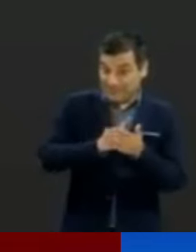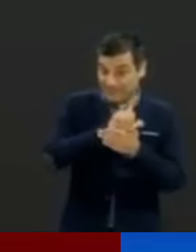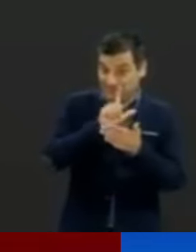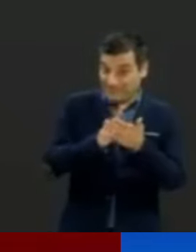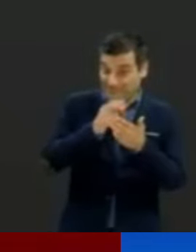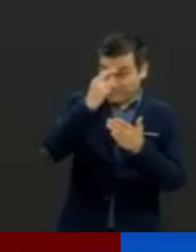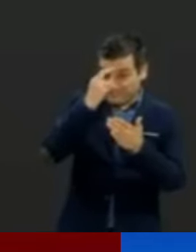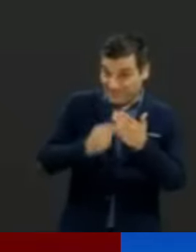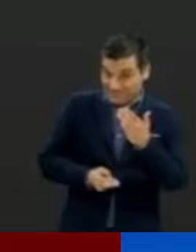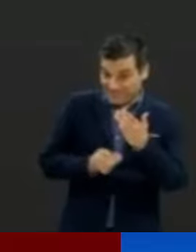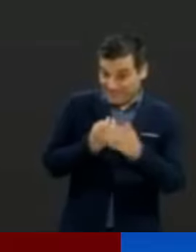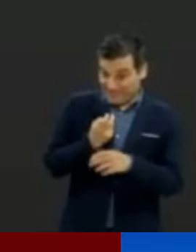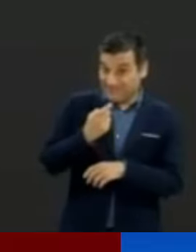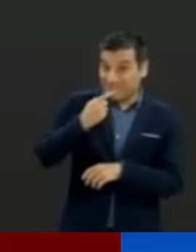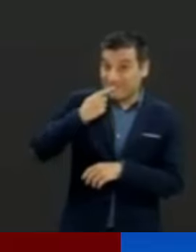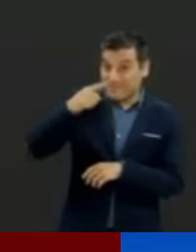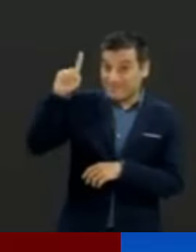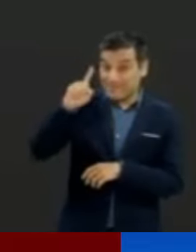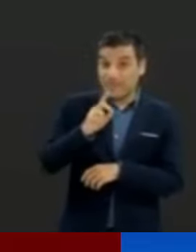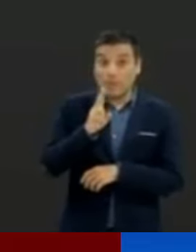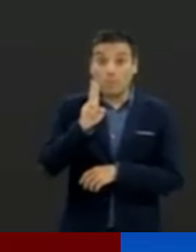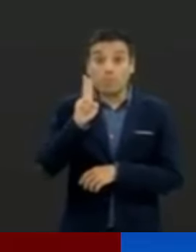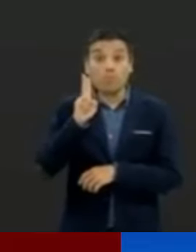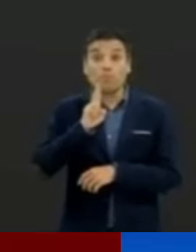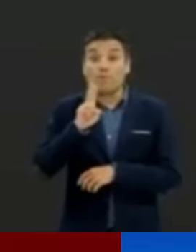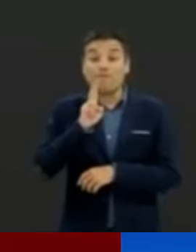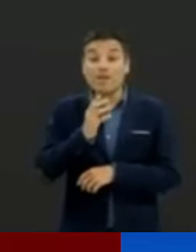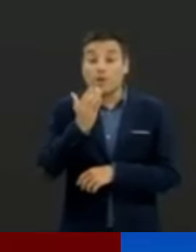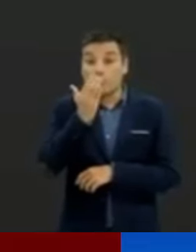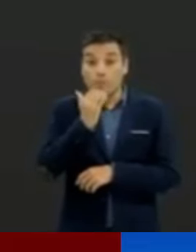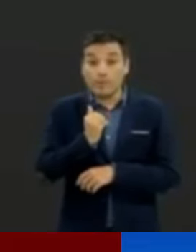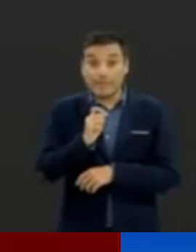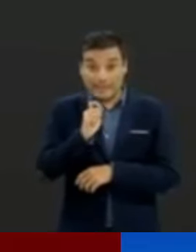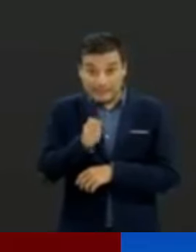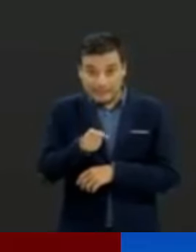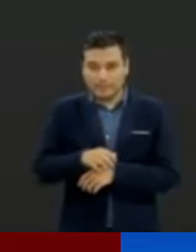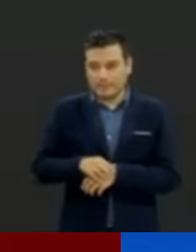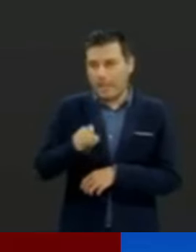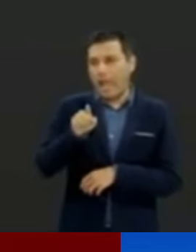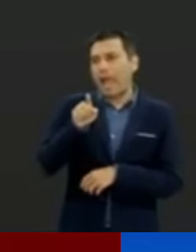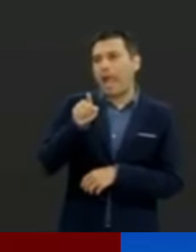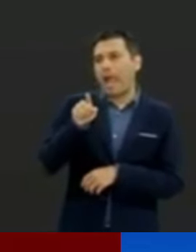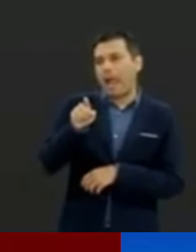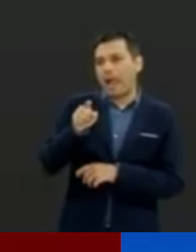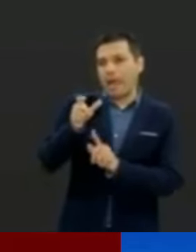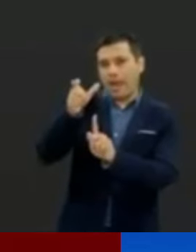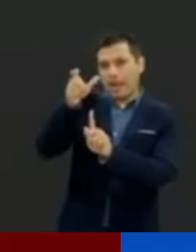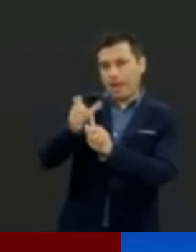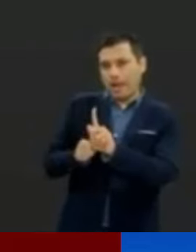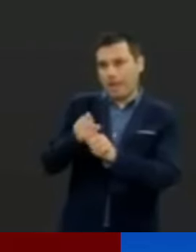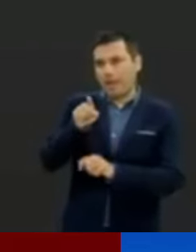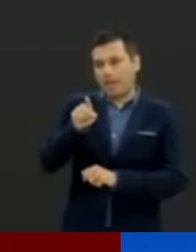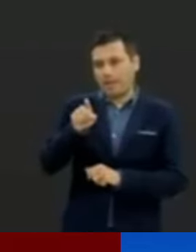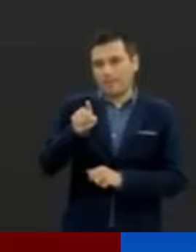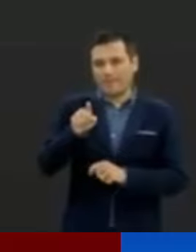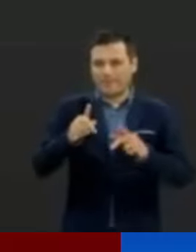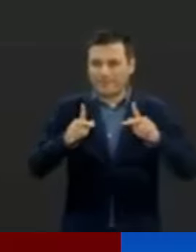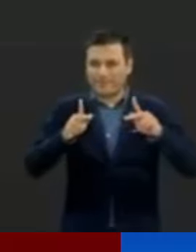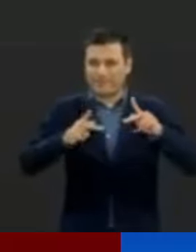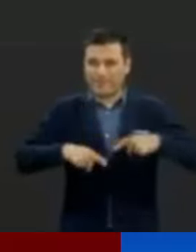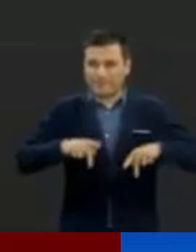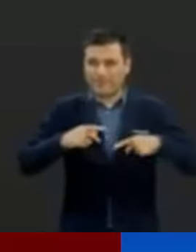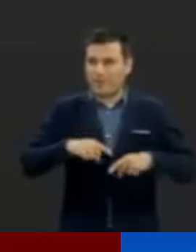aquí denunciadas no tiene la implicación de lavar la cara ni el prestigio de quien se adueñó